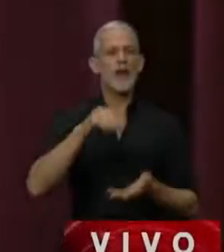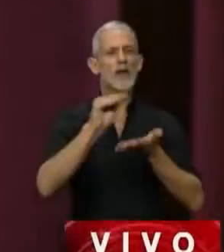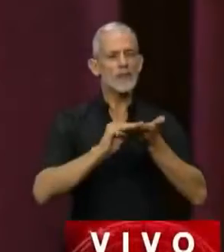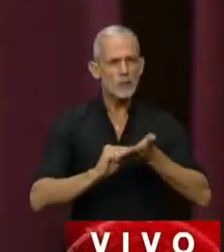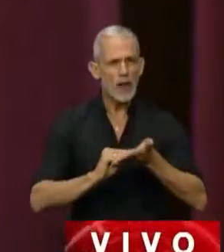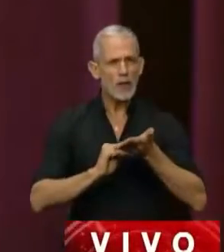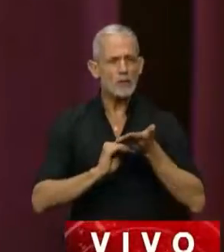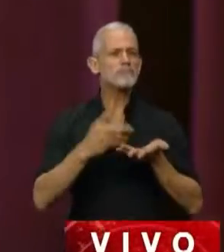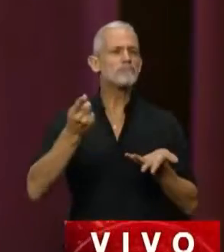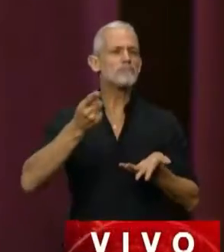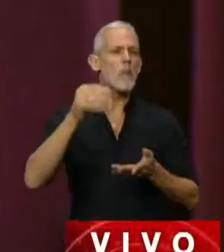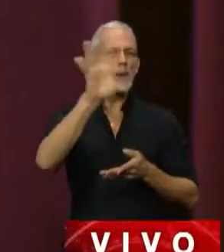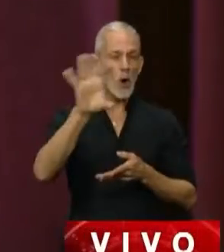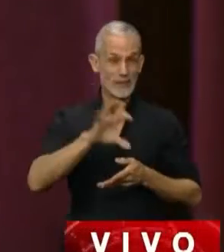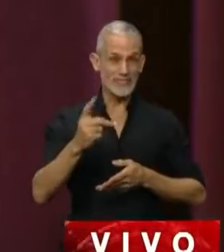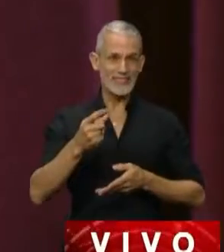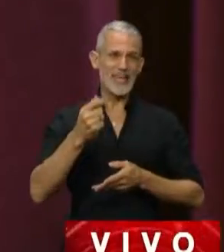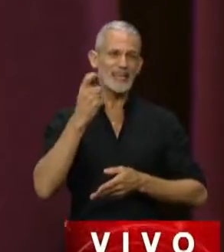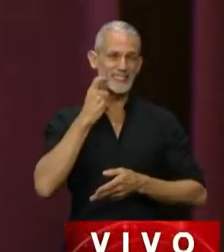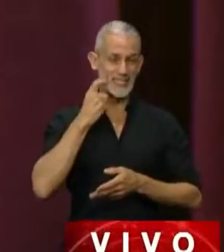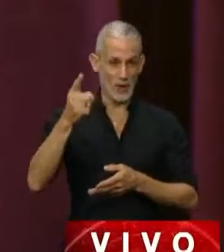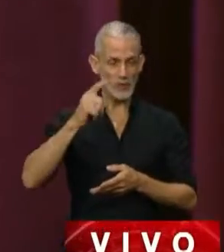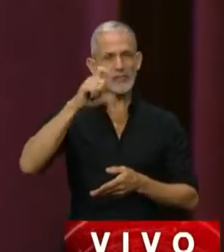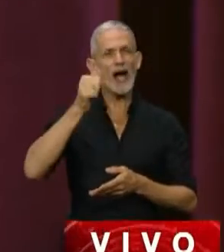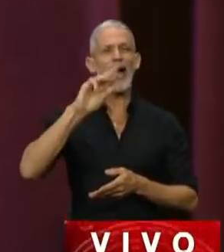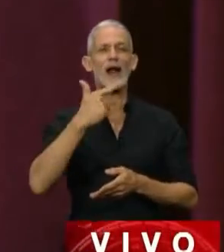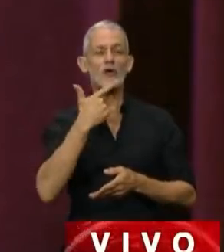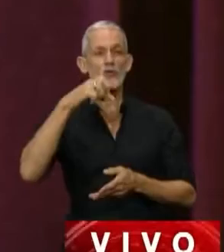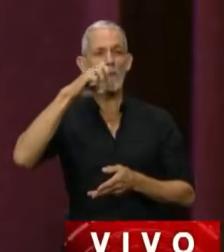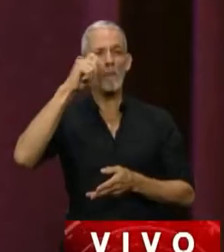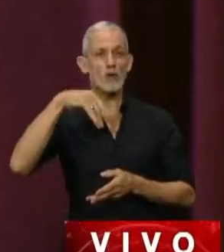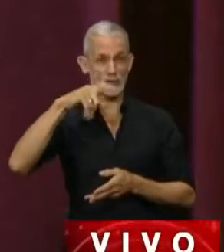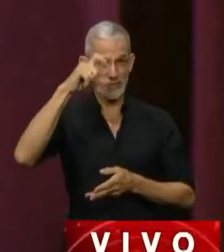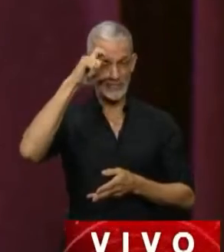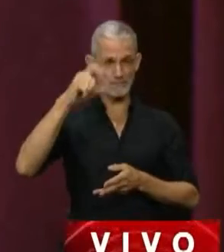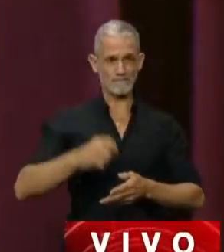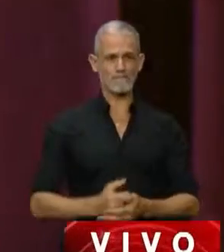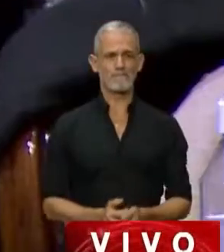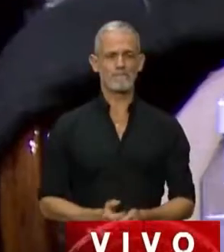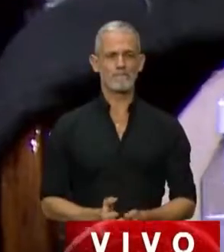Continúa en el uso de la palabra el diputado por la provincia de San Luis, Carlos Ponce.